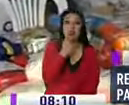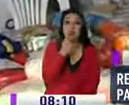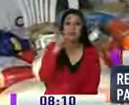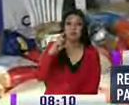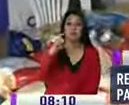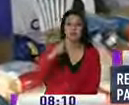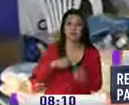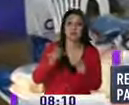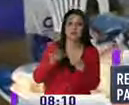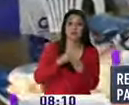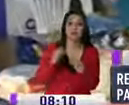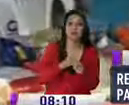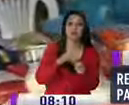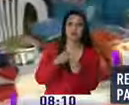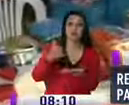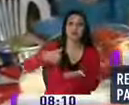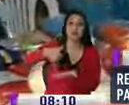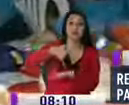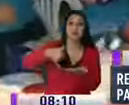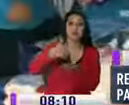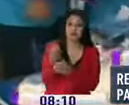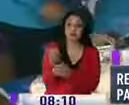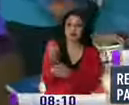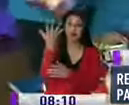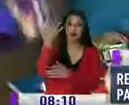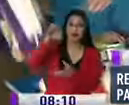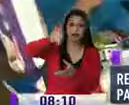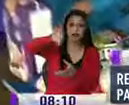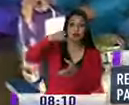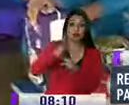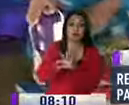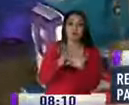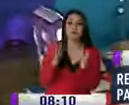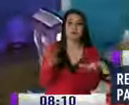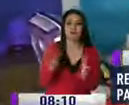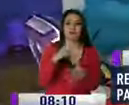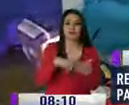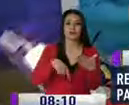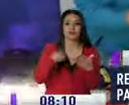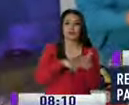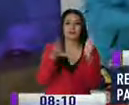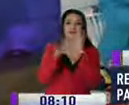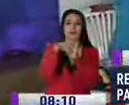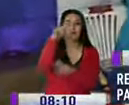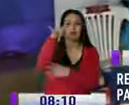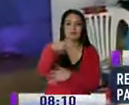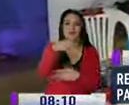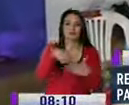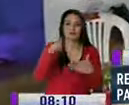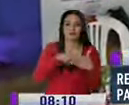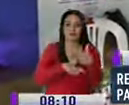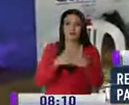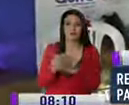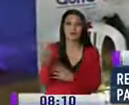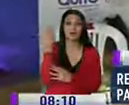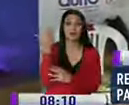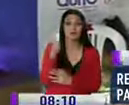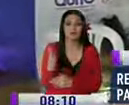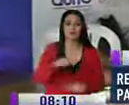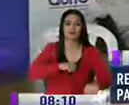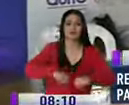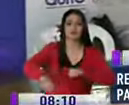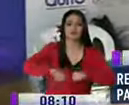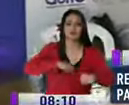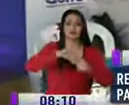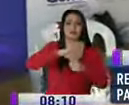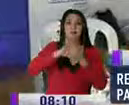aceite comestible, cloro, justamente por leyes de aeronáuticas que no nos lo permiten. La Alcaldía de Quito ha gestionado directamente con la